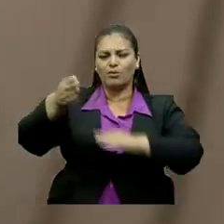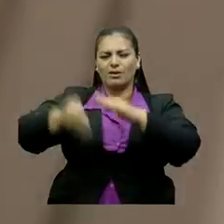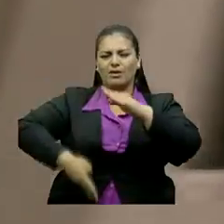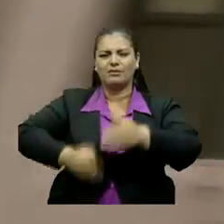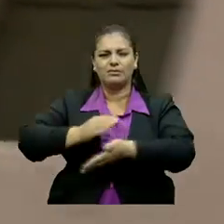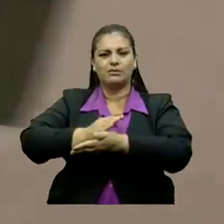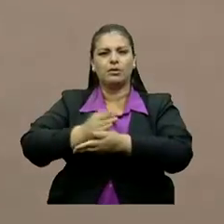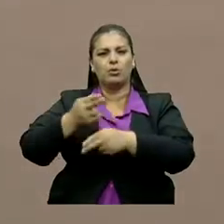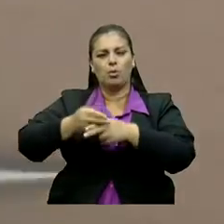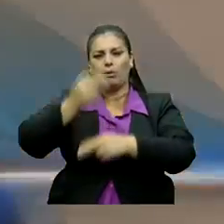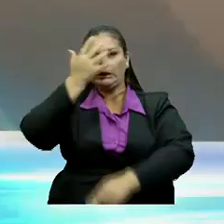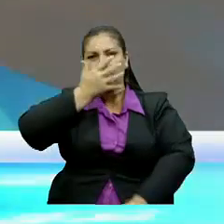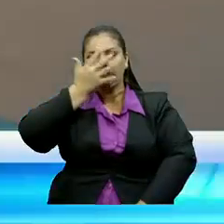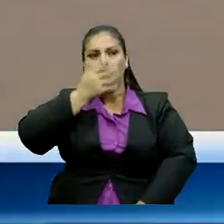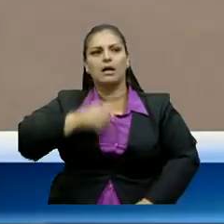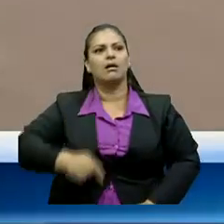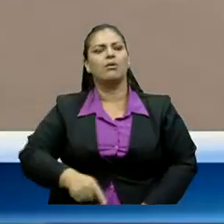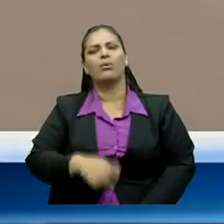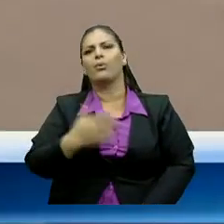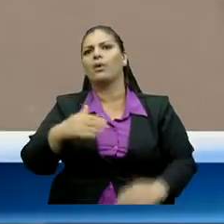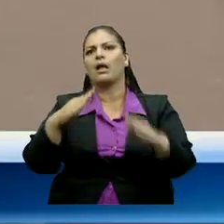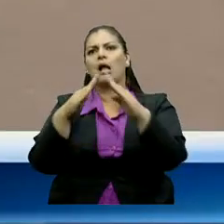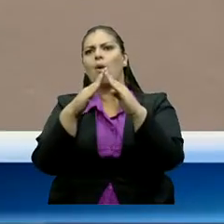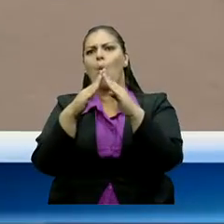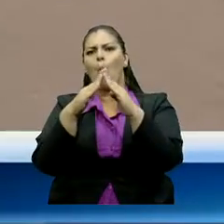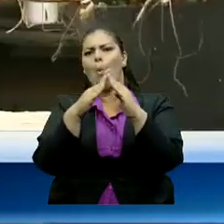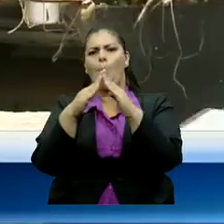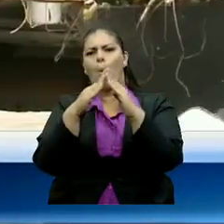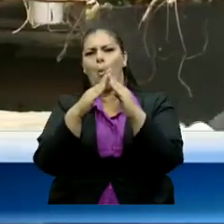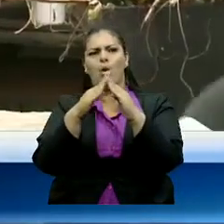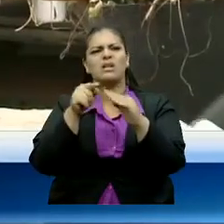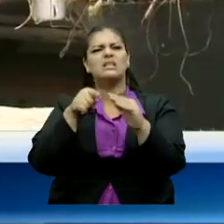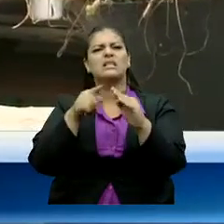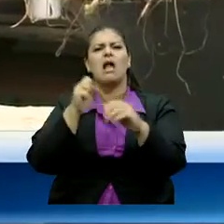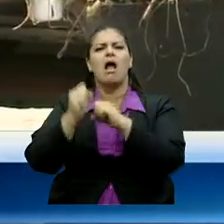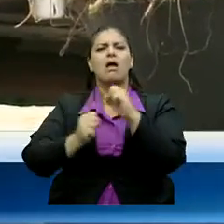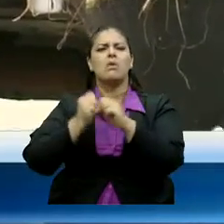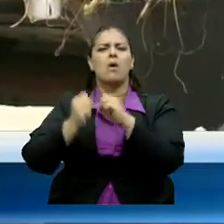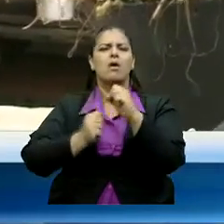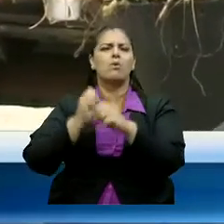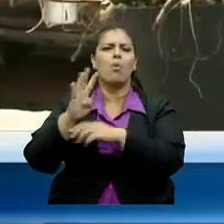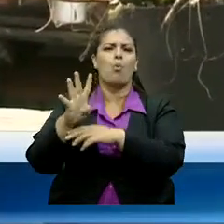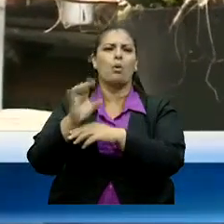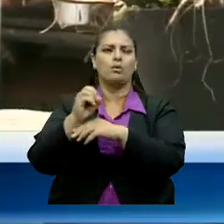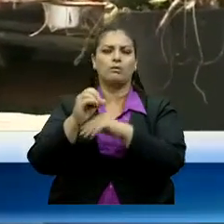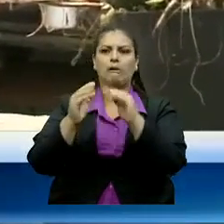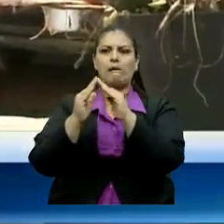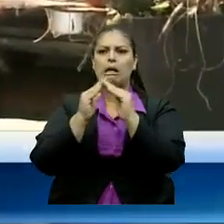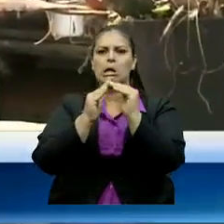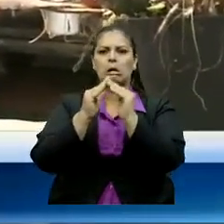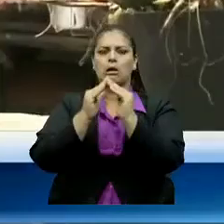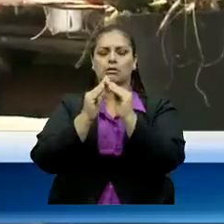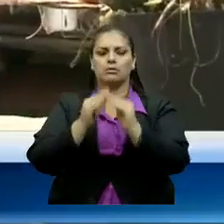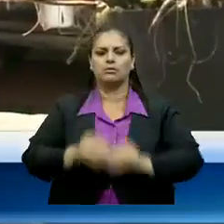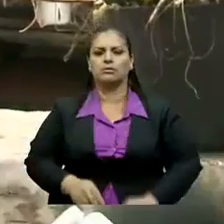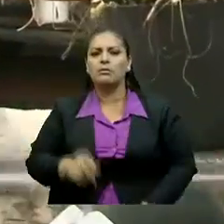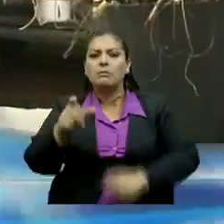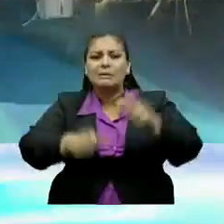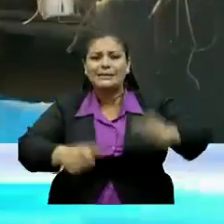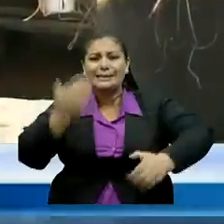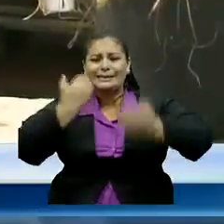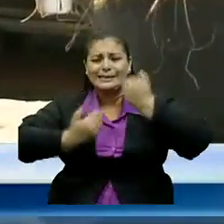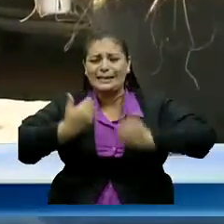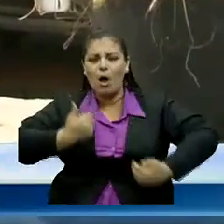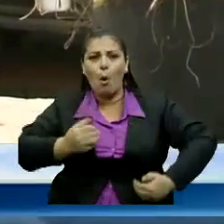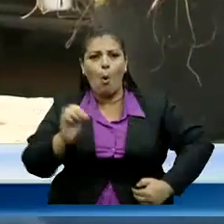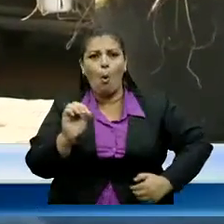430 años de historia está a punto de desmoronarse. Dándole gracias a Dios, no hubo ninguna víctima, que es lo que yo más le agradezco a mi Dios,